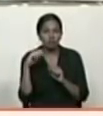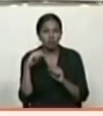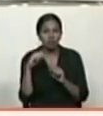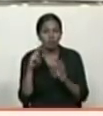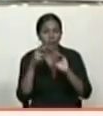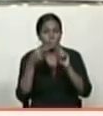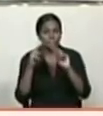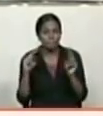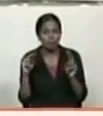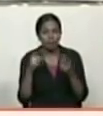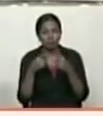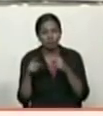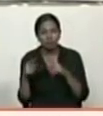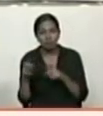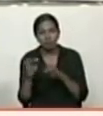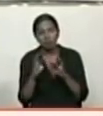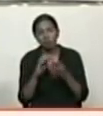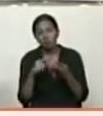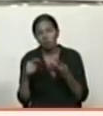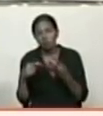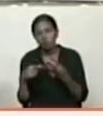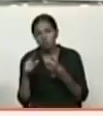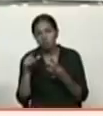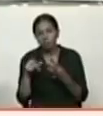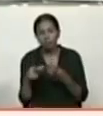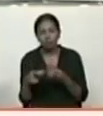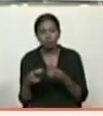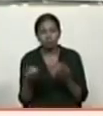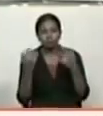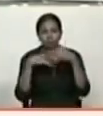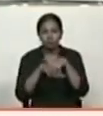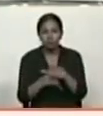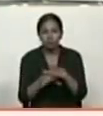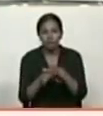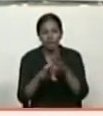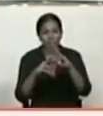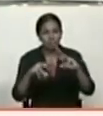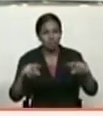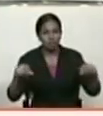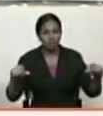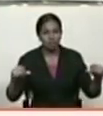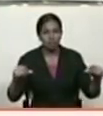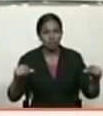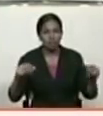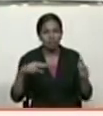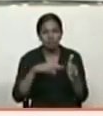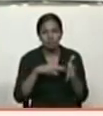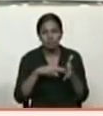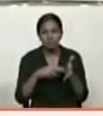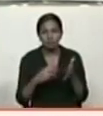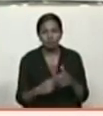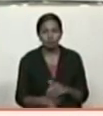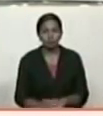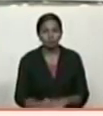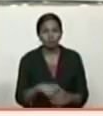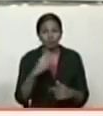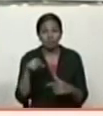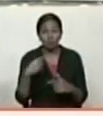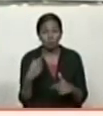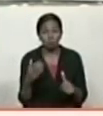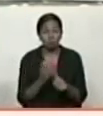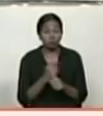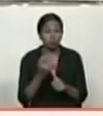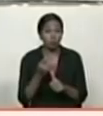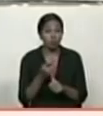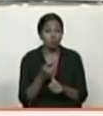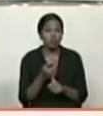mayor parte del territorio e íntegra el territorio de Siria, a pesar de que luego aparece el presidente